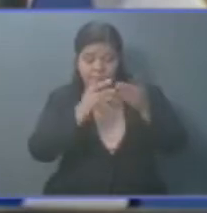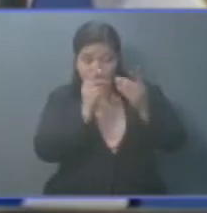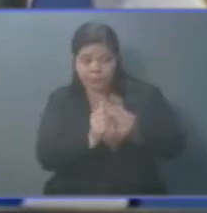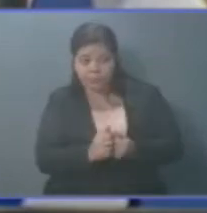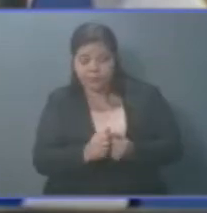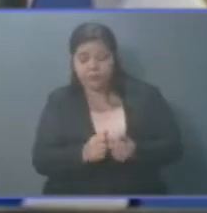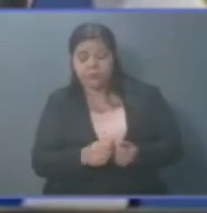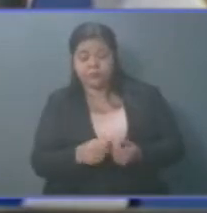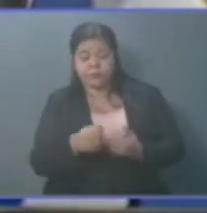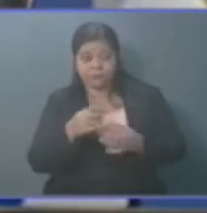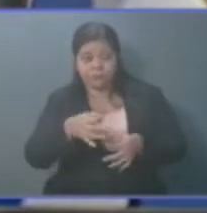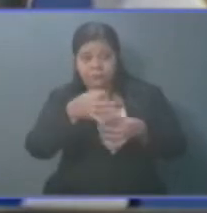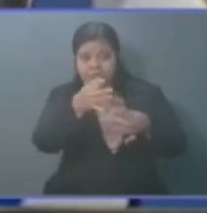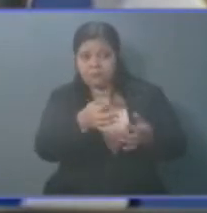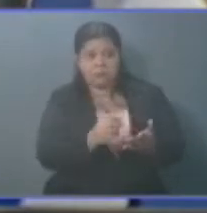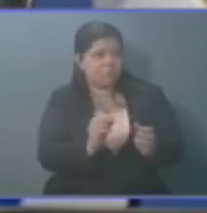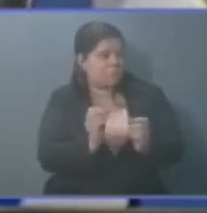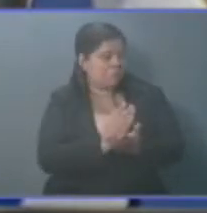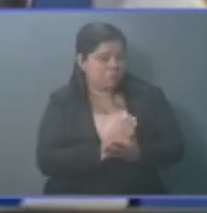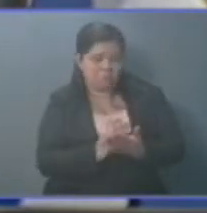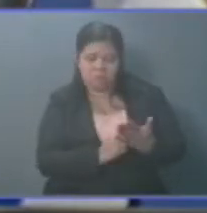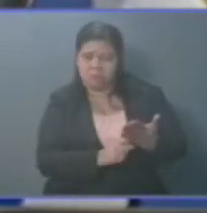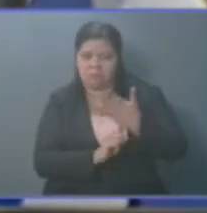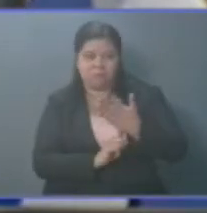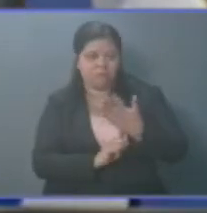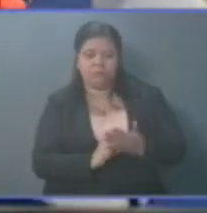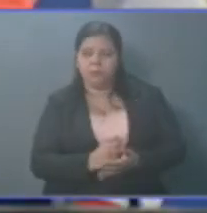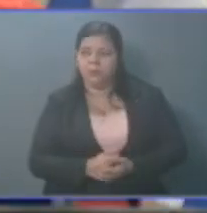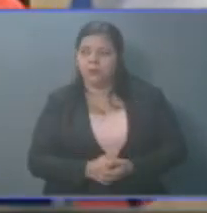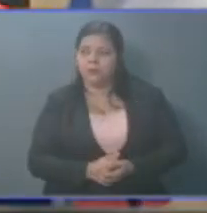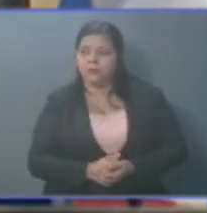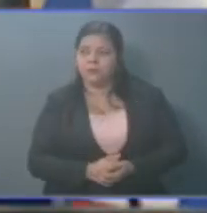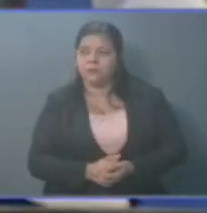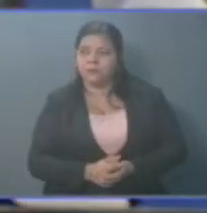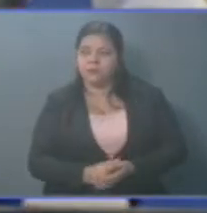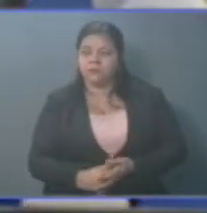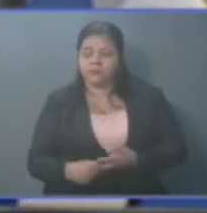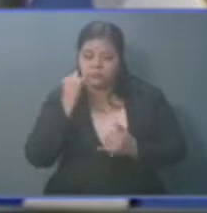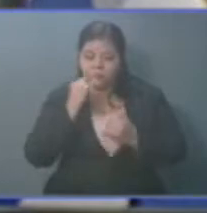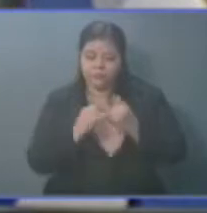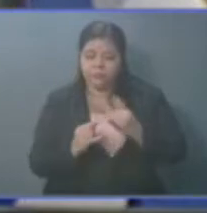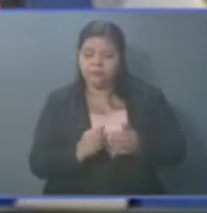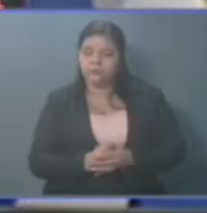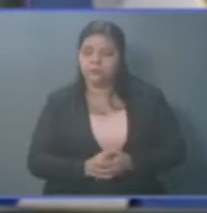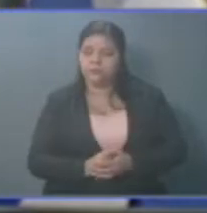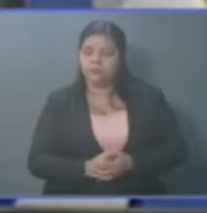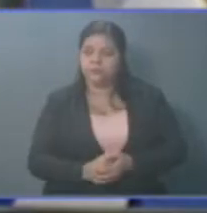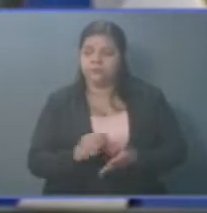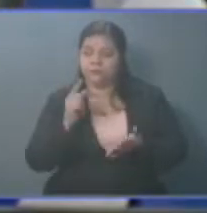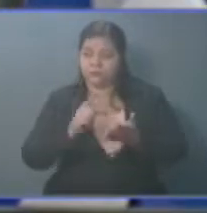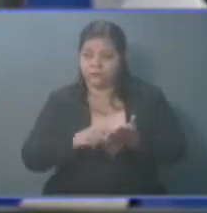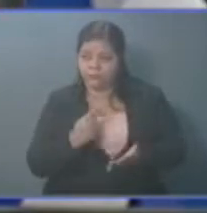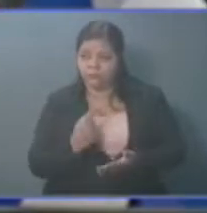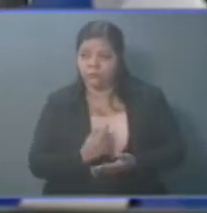Hacienda y no lo presenta. La última ocasión